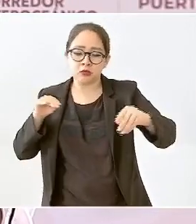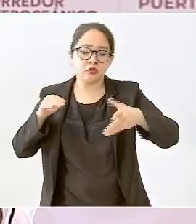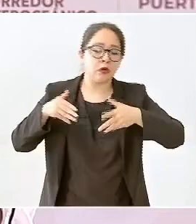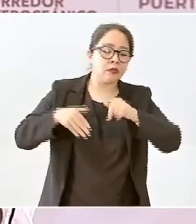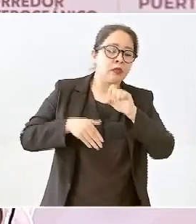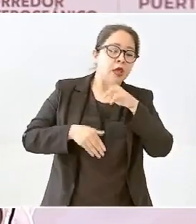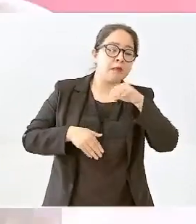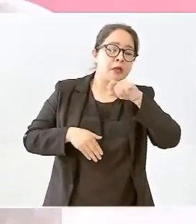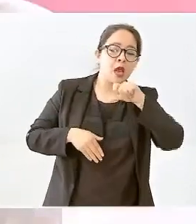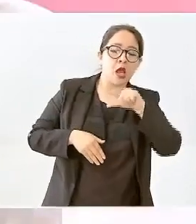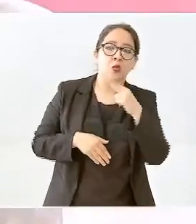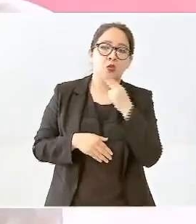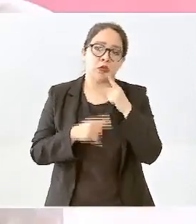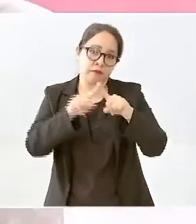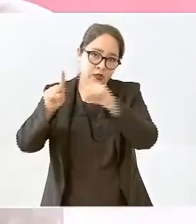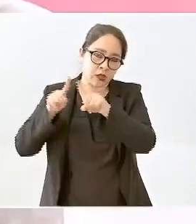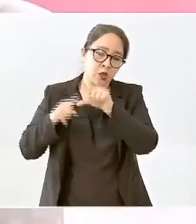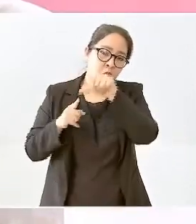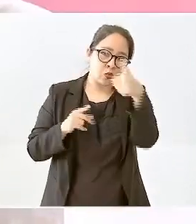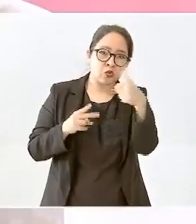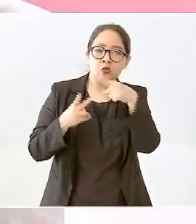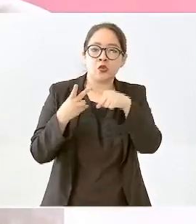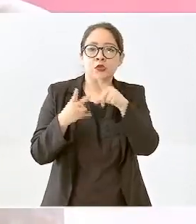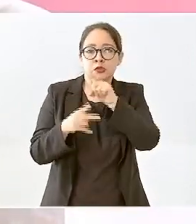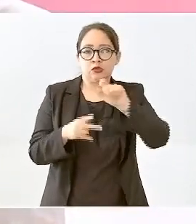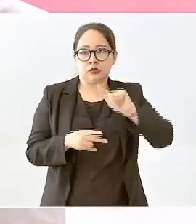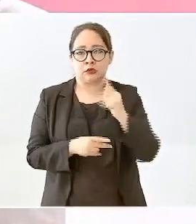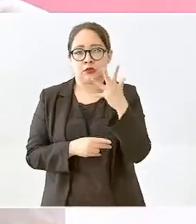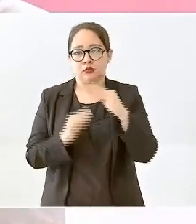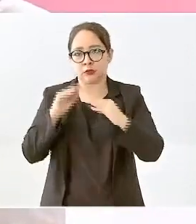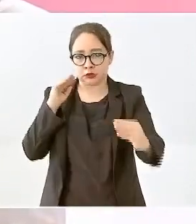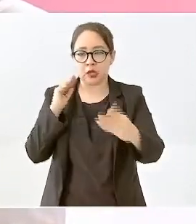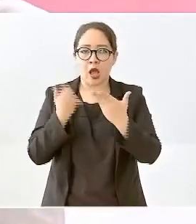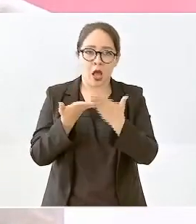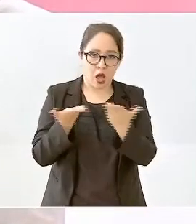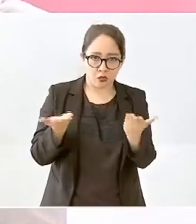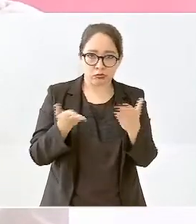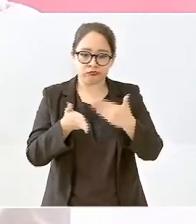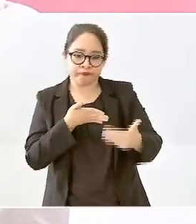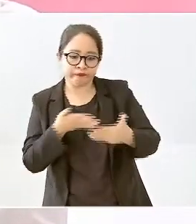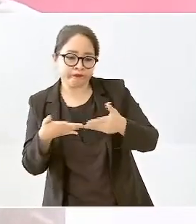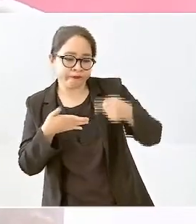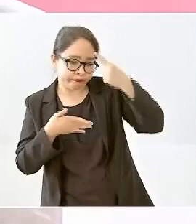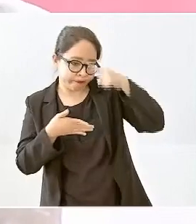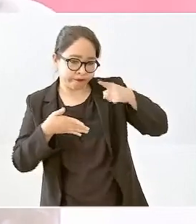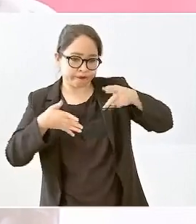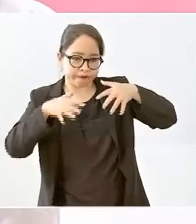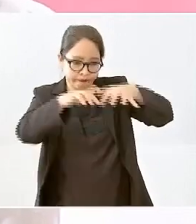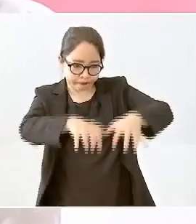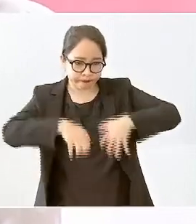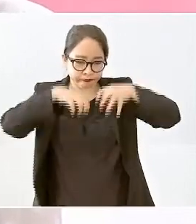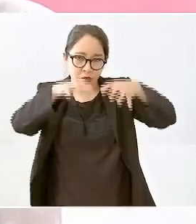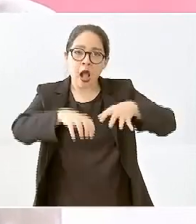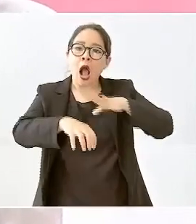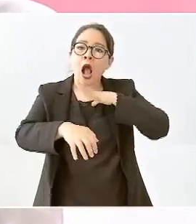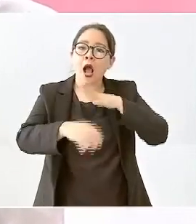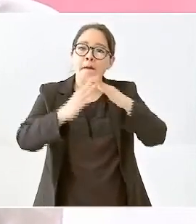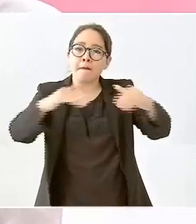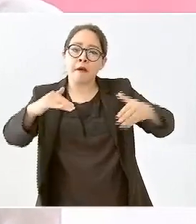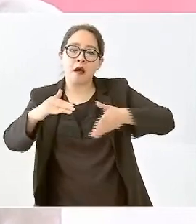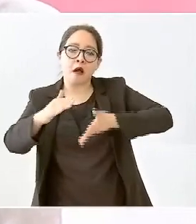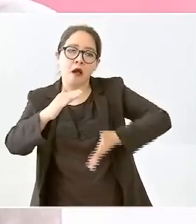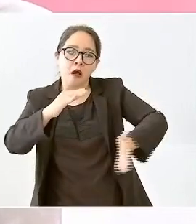alineación de 275 metros del muelle actual de contenedores y dragados para la ampliación del canal de navegación